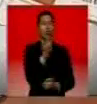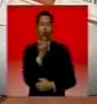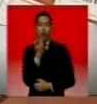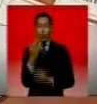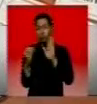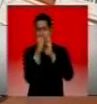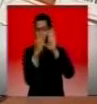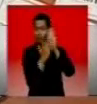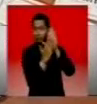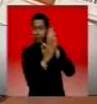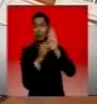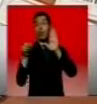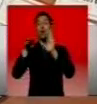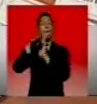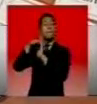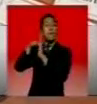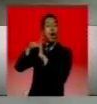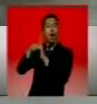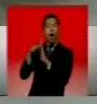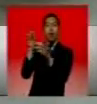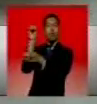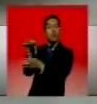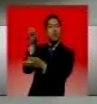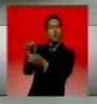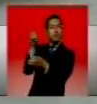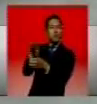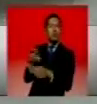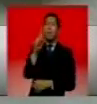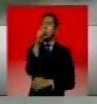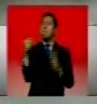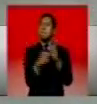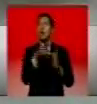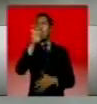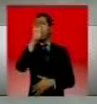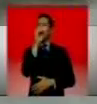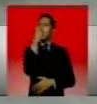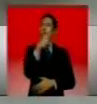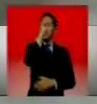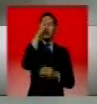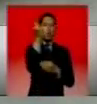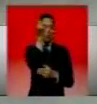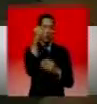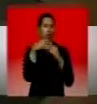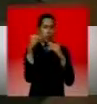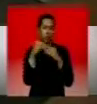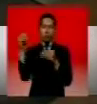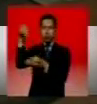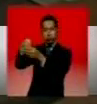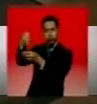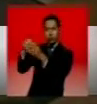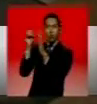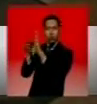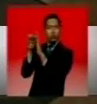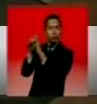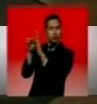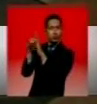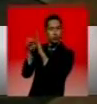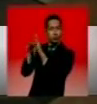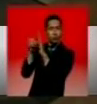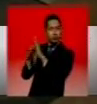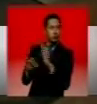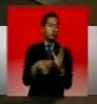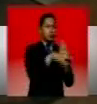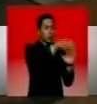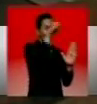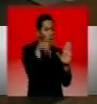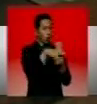subcuenta donde ingresen los casi 1.090 millones de dólares que generará la reforma tributaria, además de los rubros que se reporten por